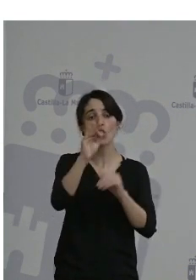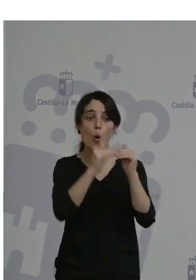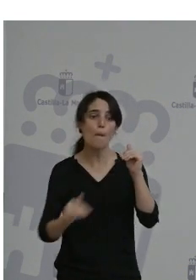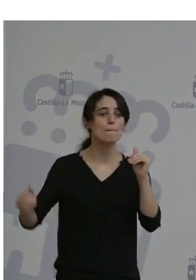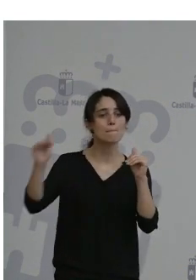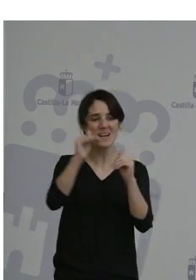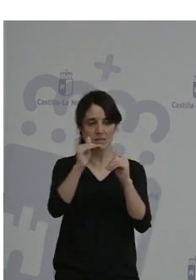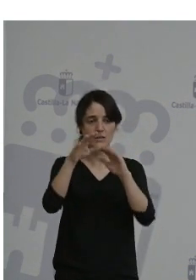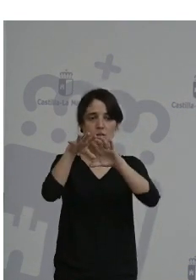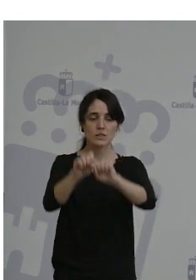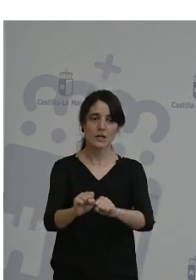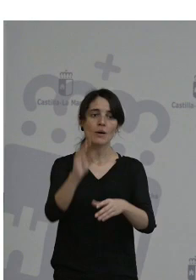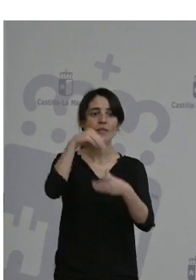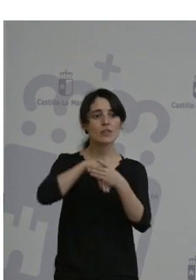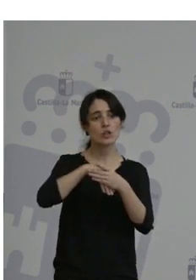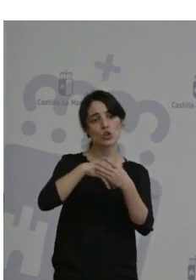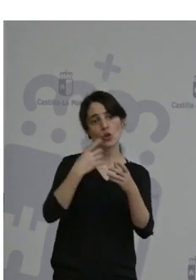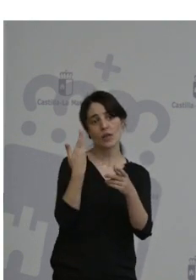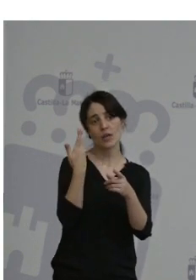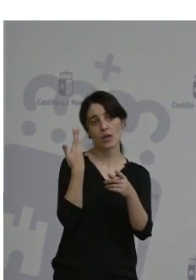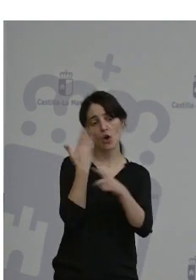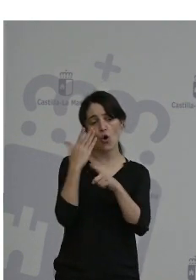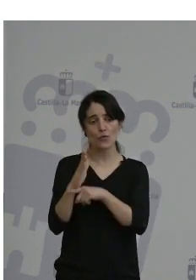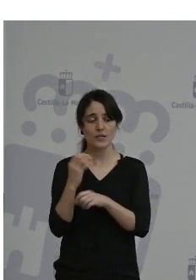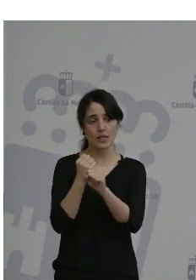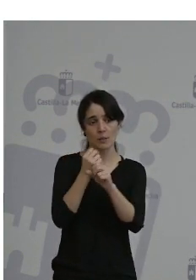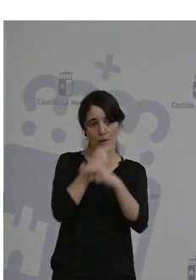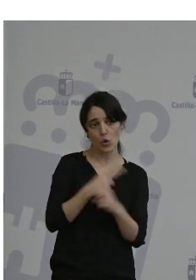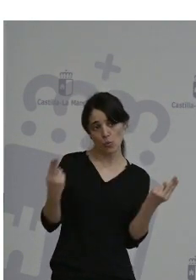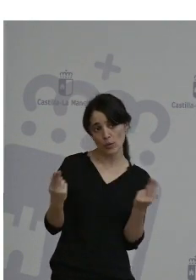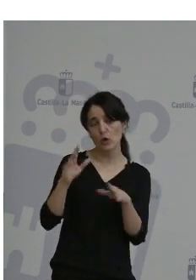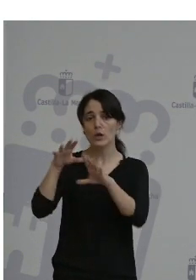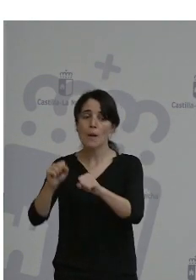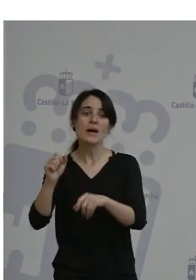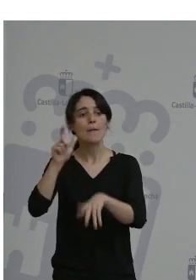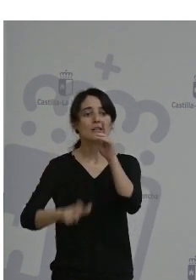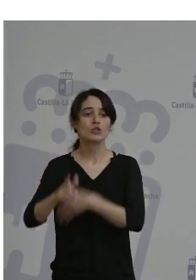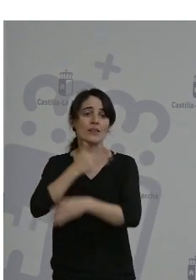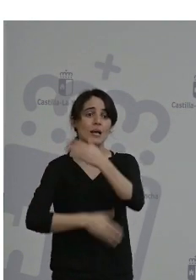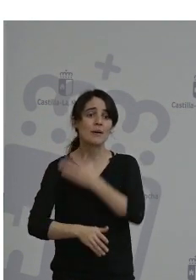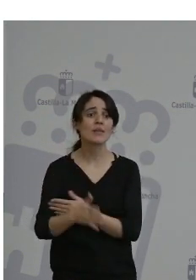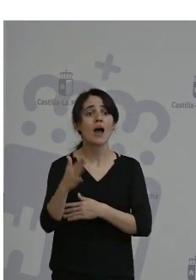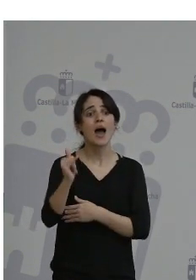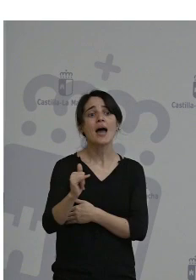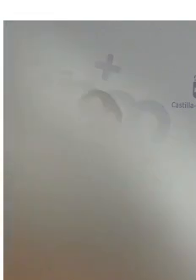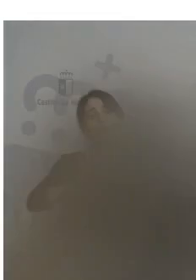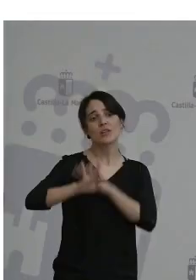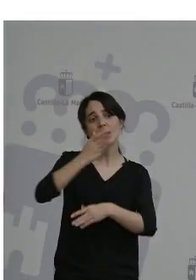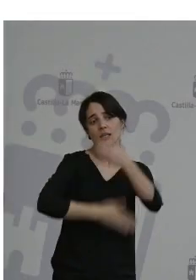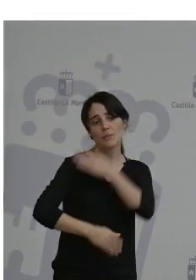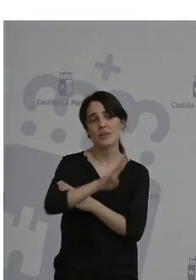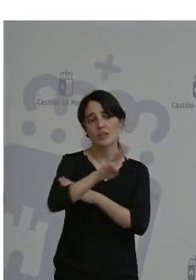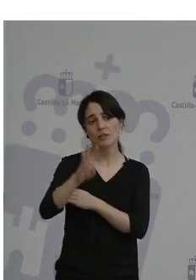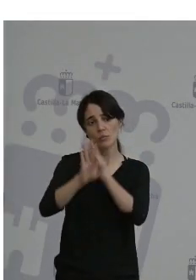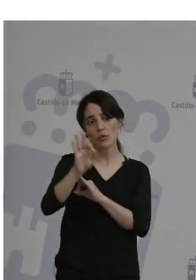de empleo público para personas con un grado de discapacidad igual o superior al 33% en el ámbito de la Administración